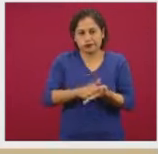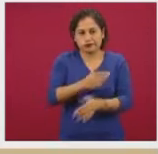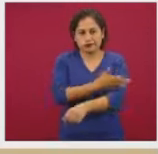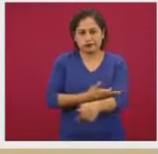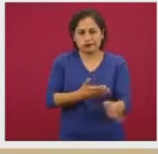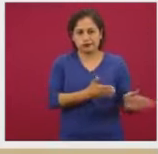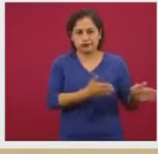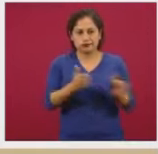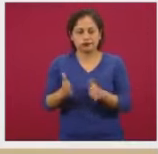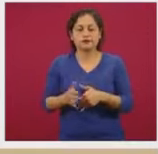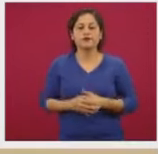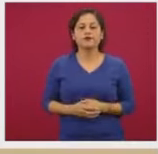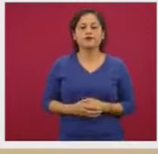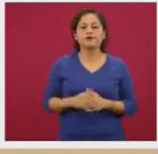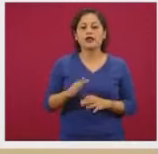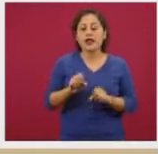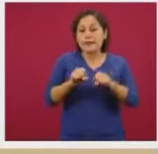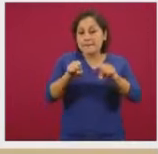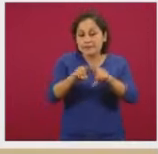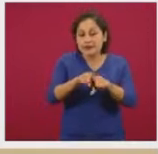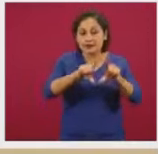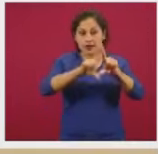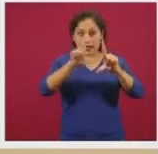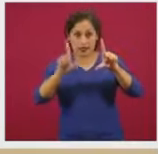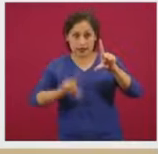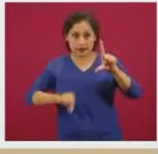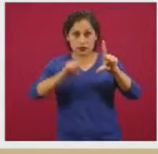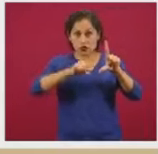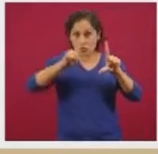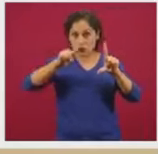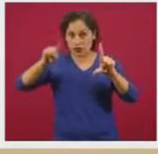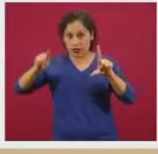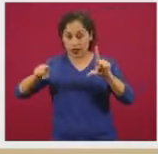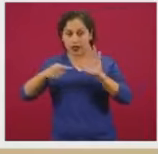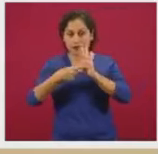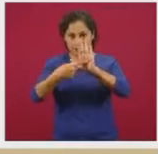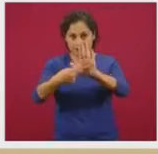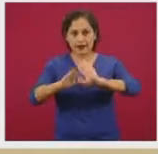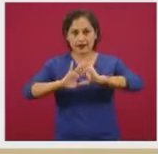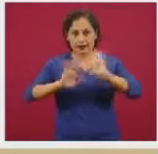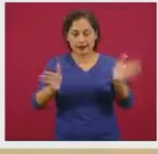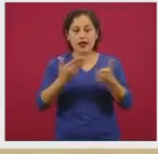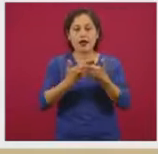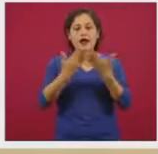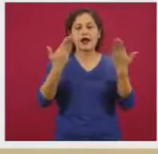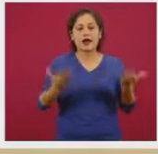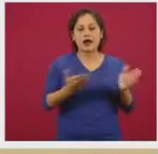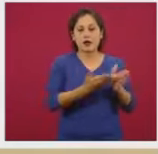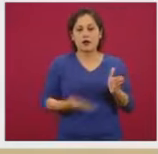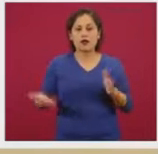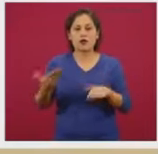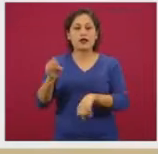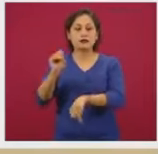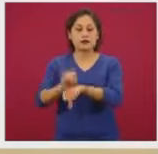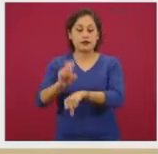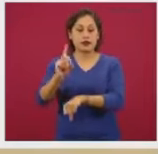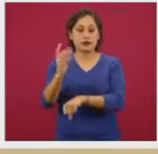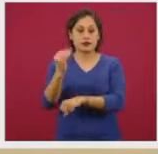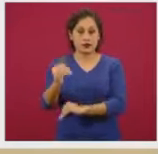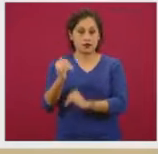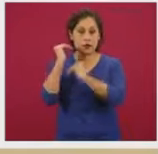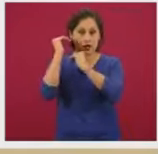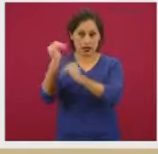que presenté de manera nacional con el porcentaje acumulado hasta la semana 39 en la